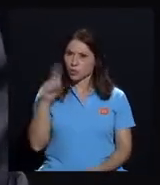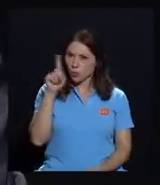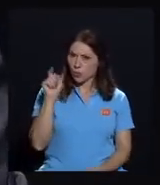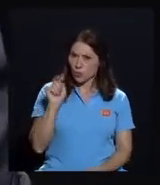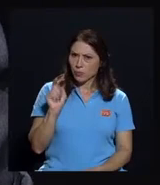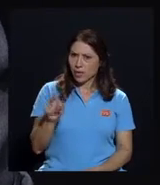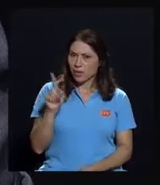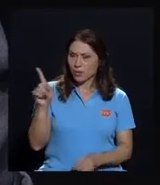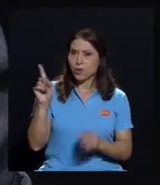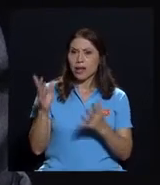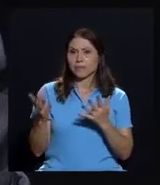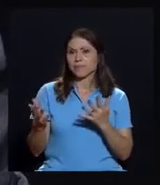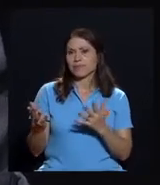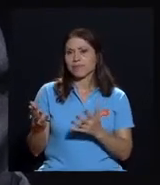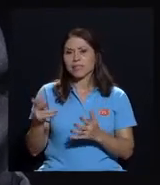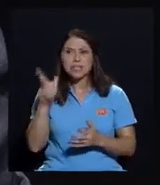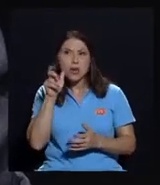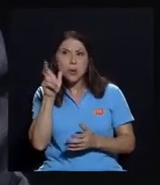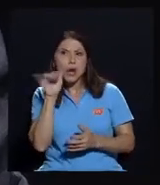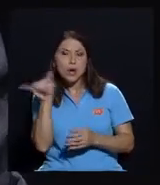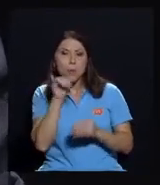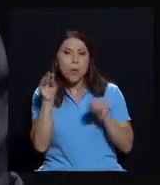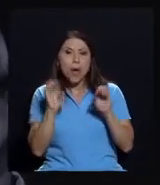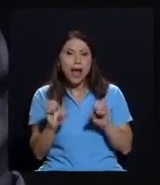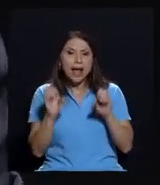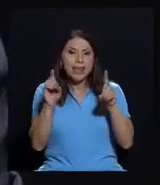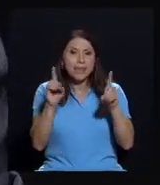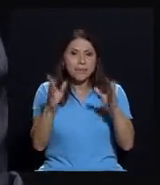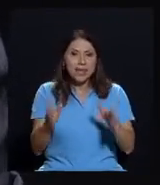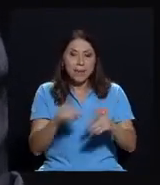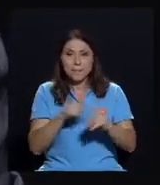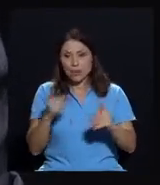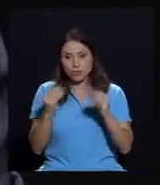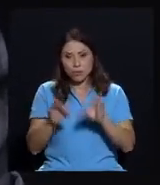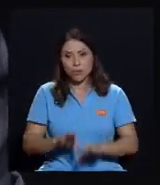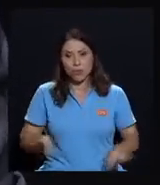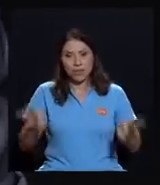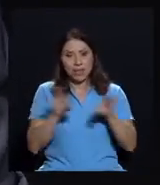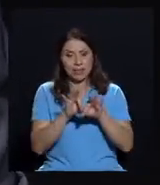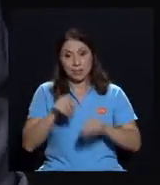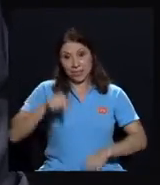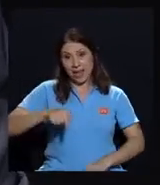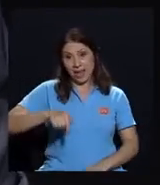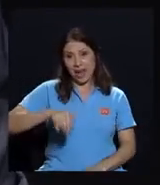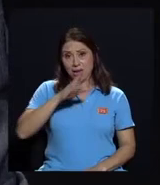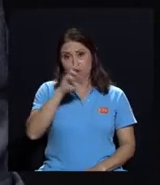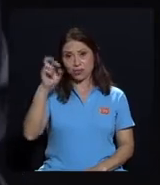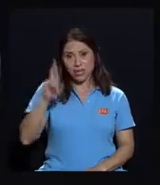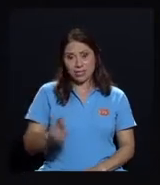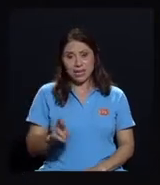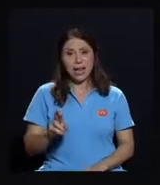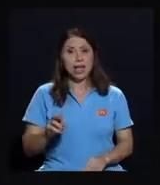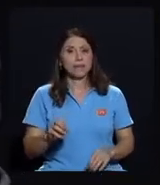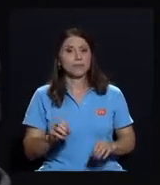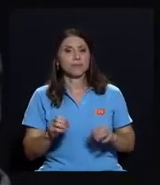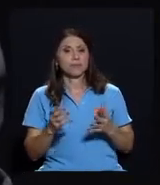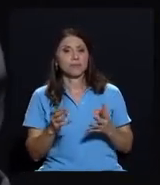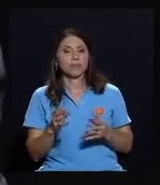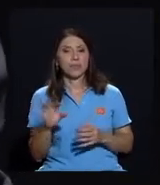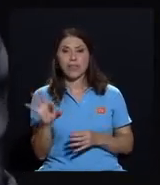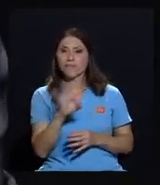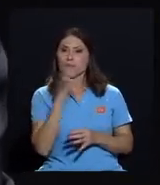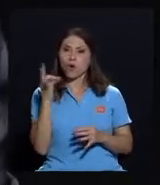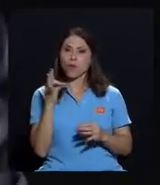académica le saldrá le sonará pero a mí me parece importante es posible en costa rica resolver de manera